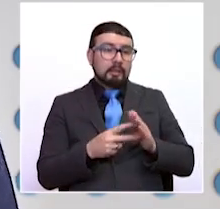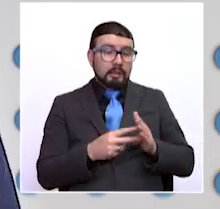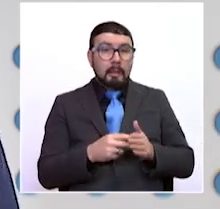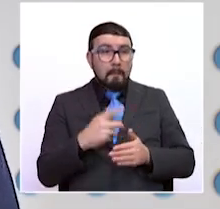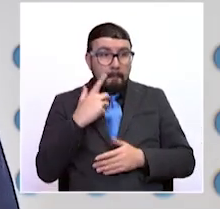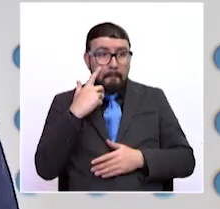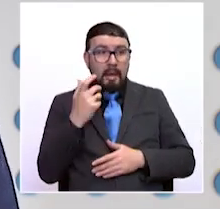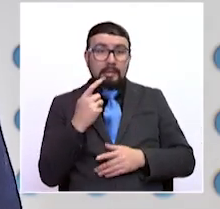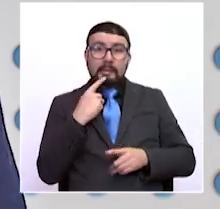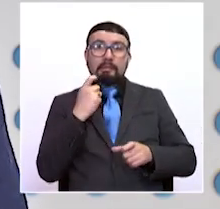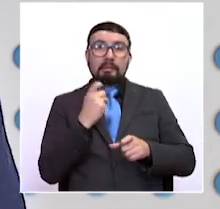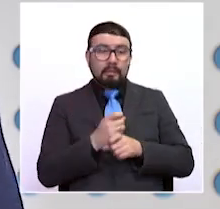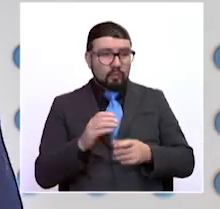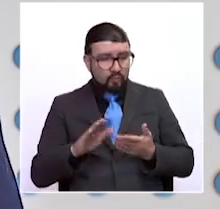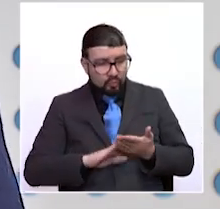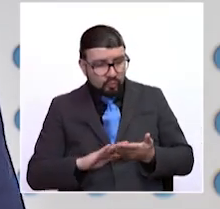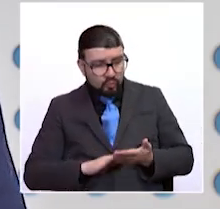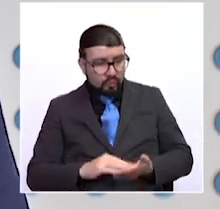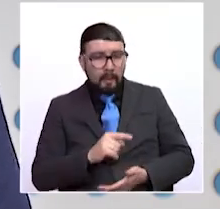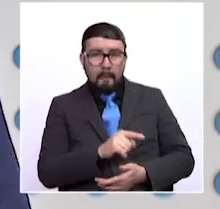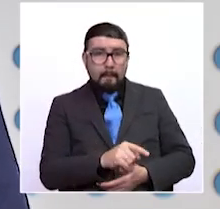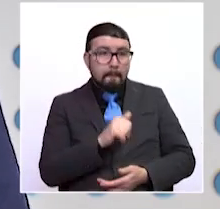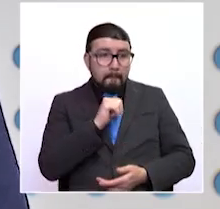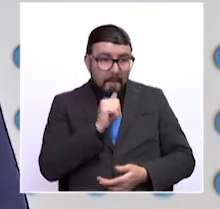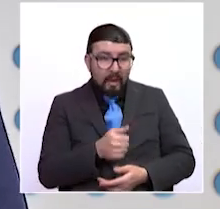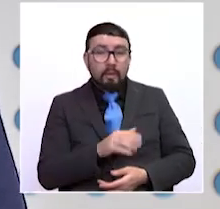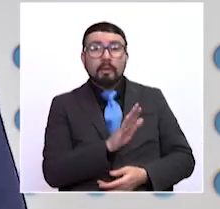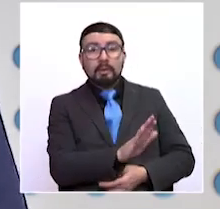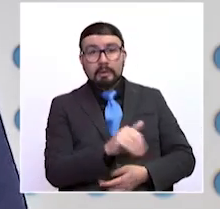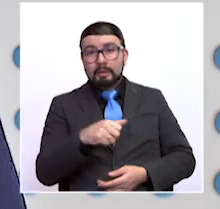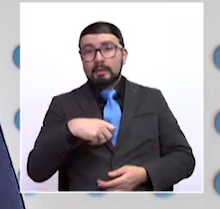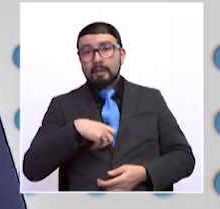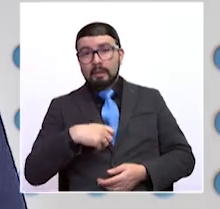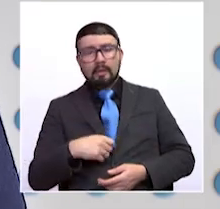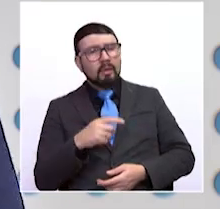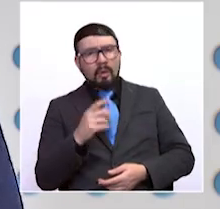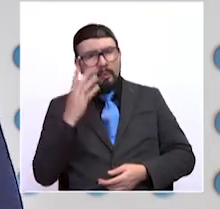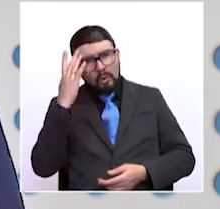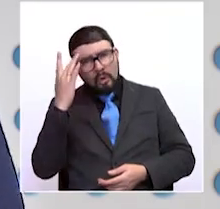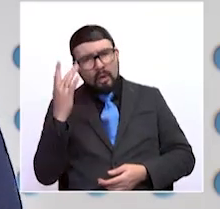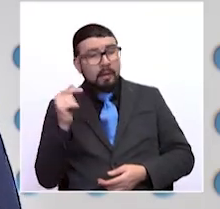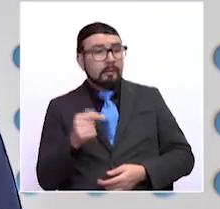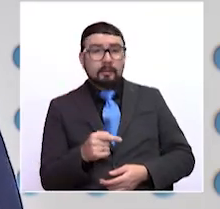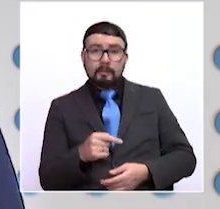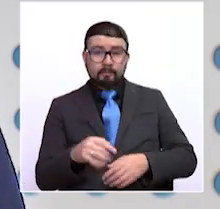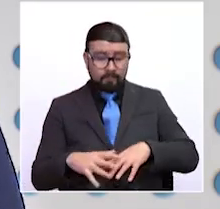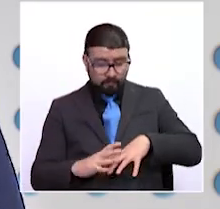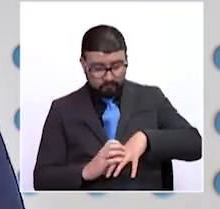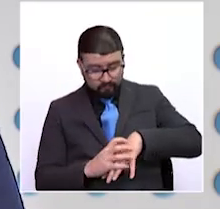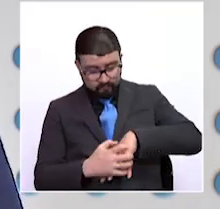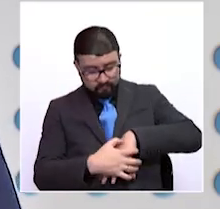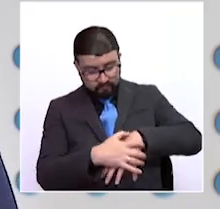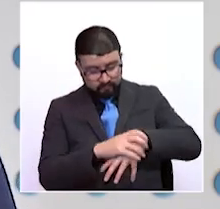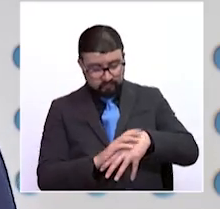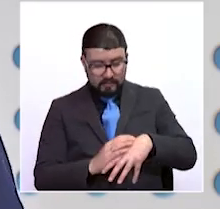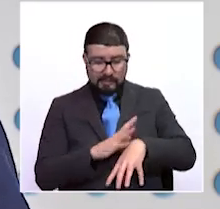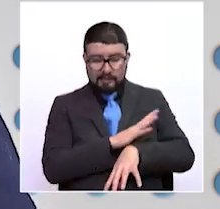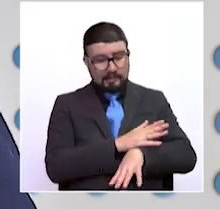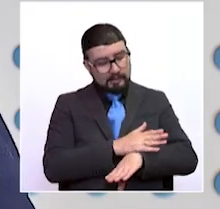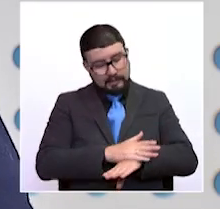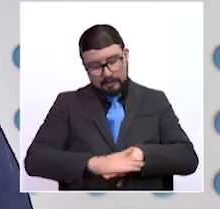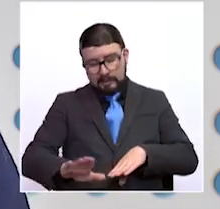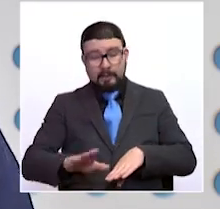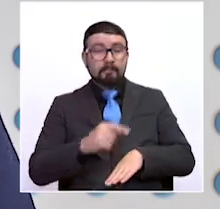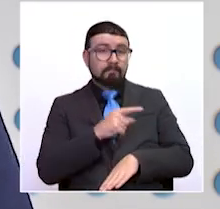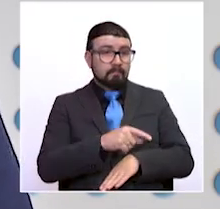van a ser las complicaciones que el paciente va a presentar, porque va a presentar pérdida de todos estos tejidos y muchas más